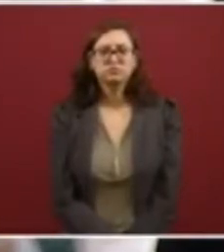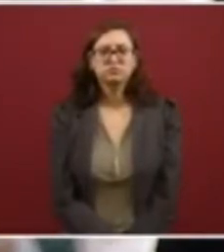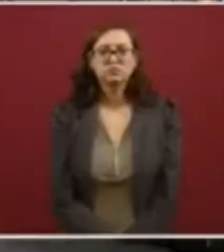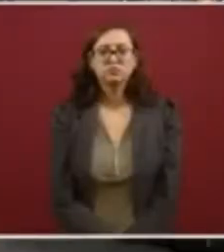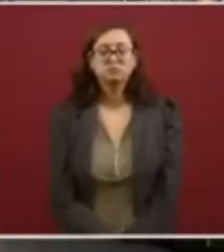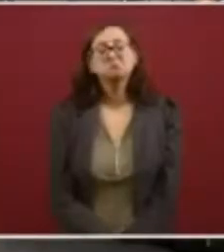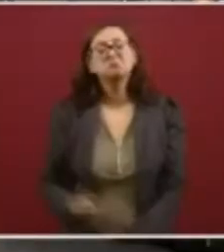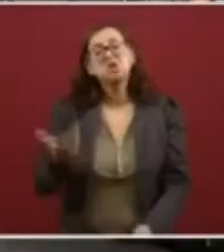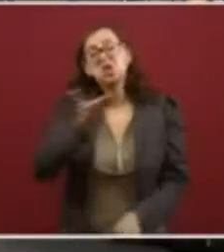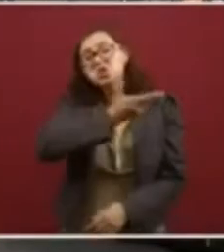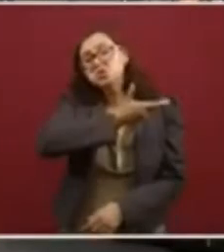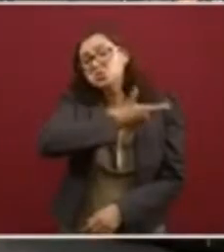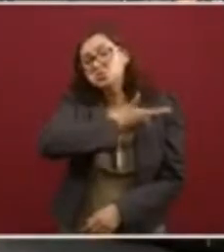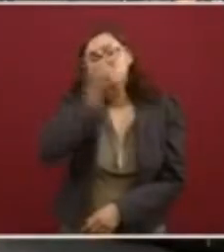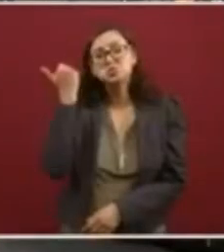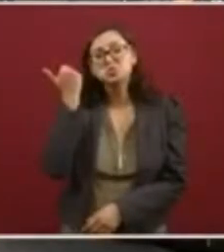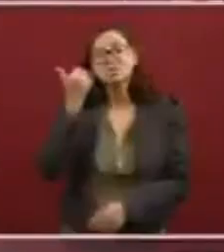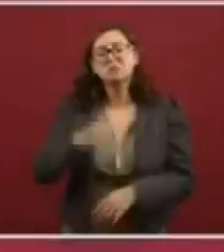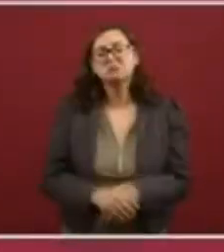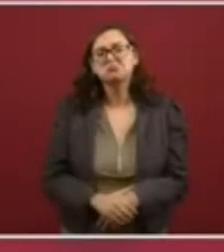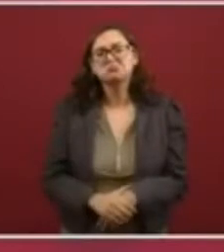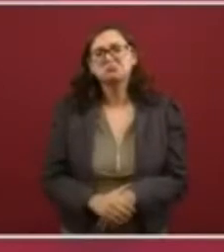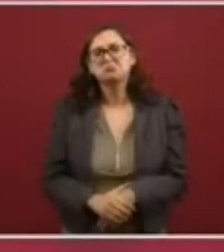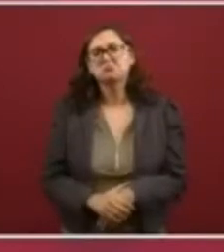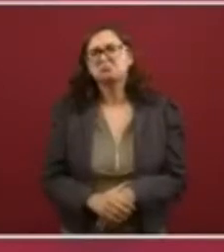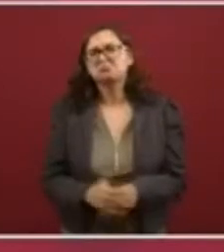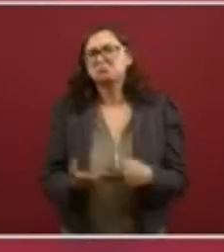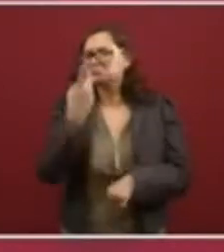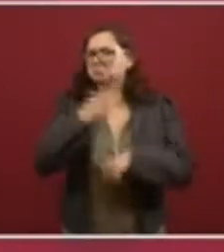No sé, pero no se ha afectado.